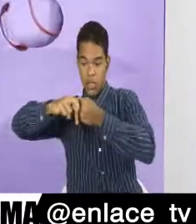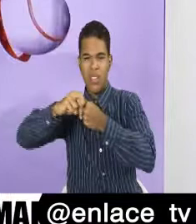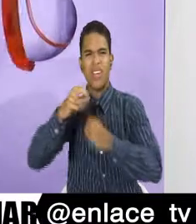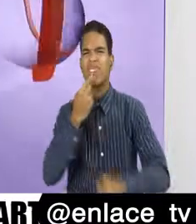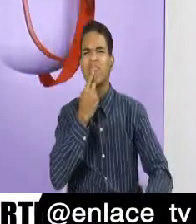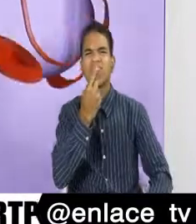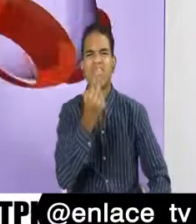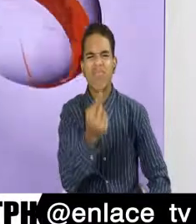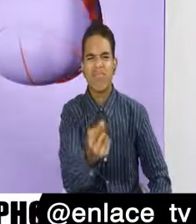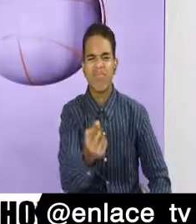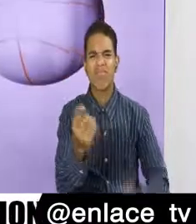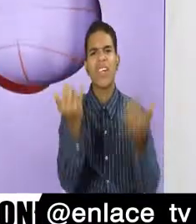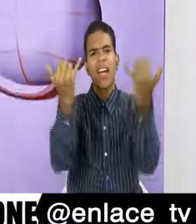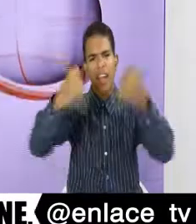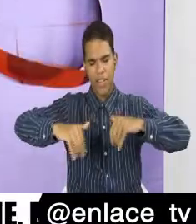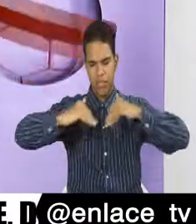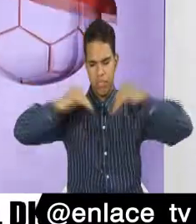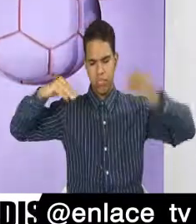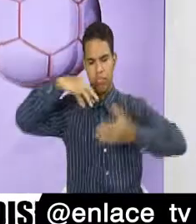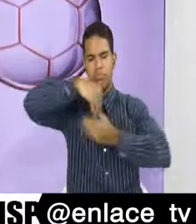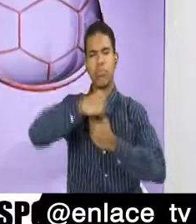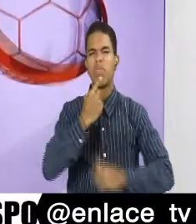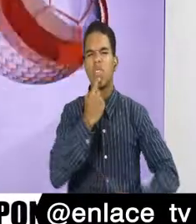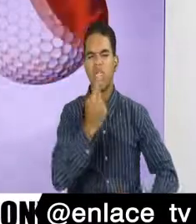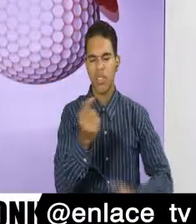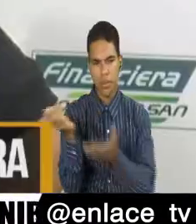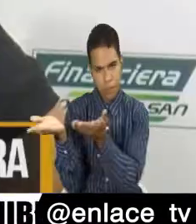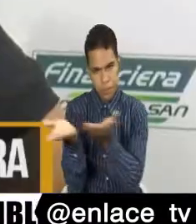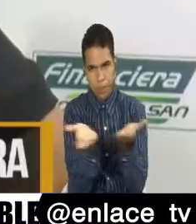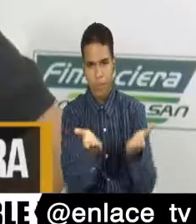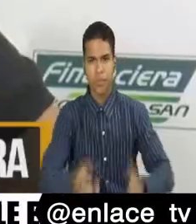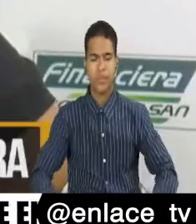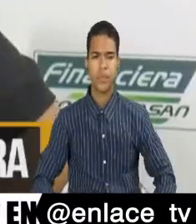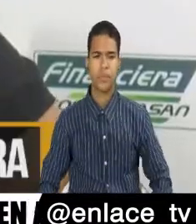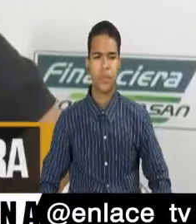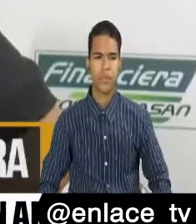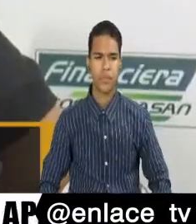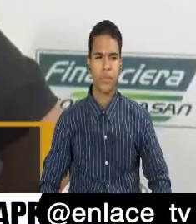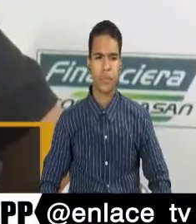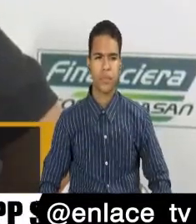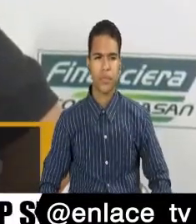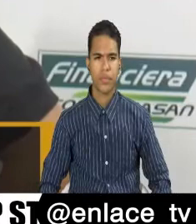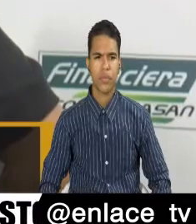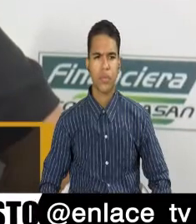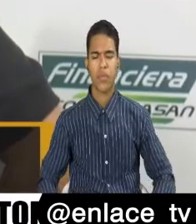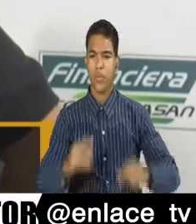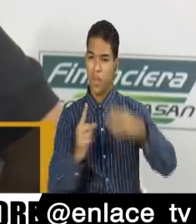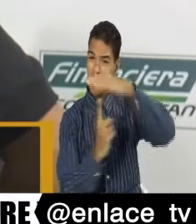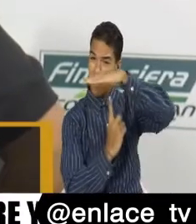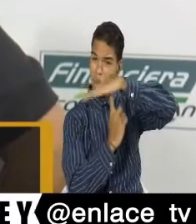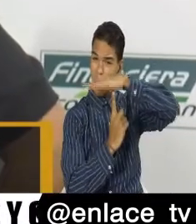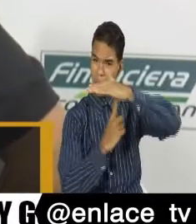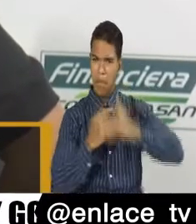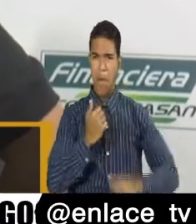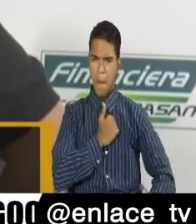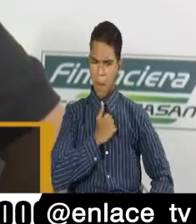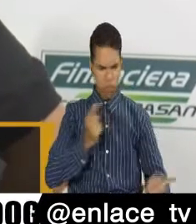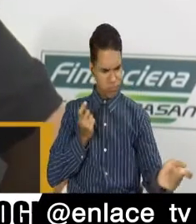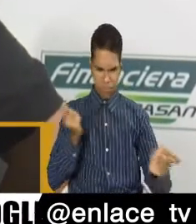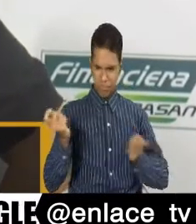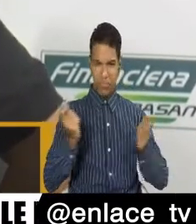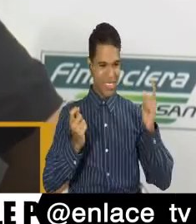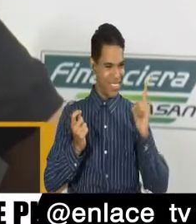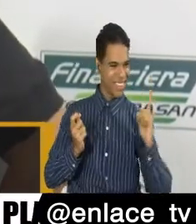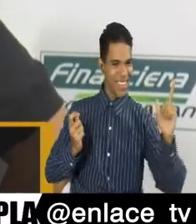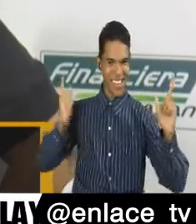deportivo que se jugó en el estadio Daniel Villa Zapata. A ver, lo primero, pienso que en el primer tiempo controlamos las bandas, sabíamos